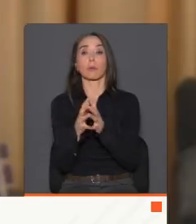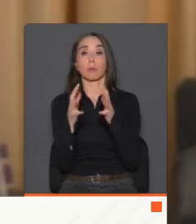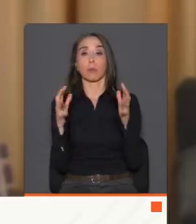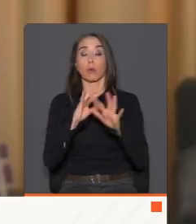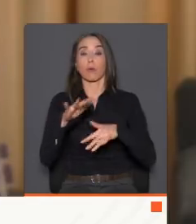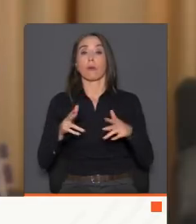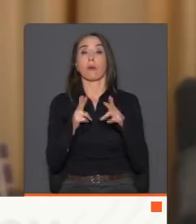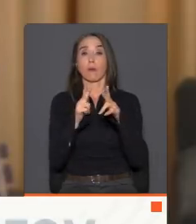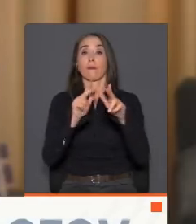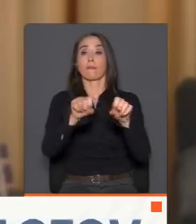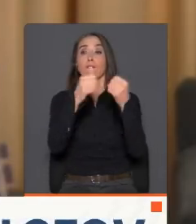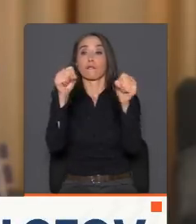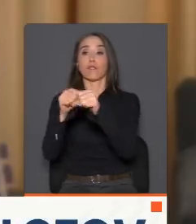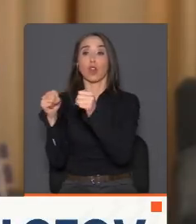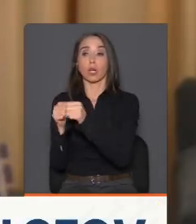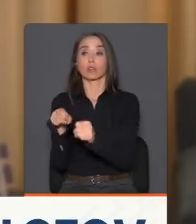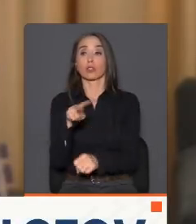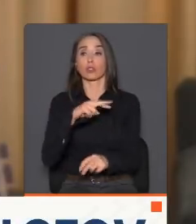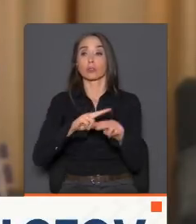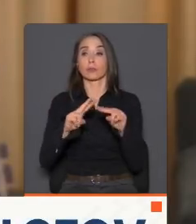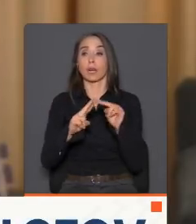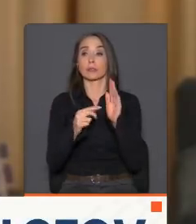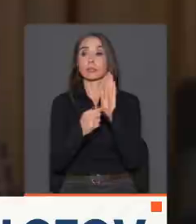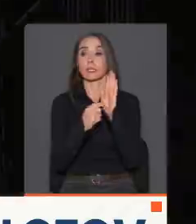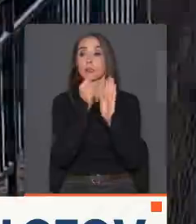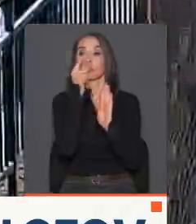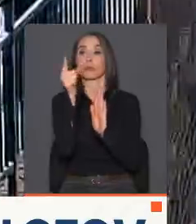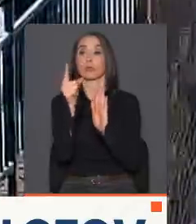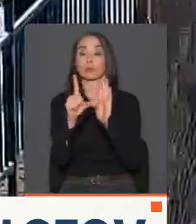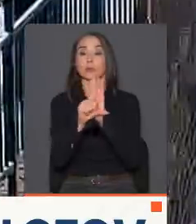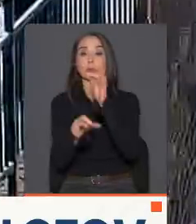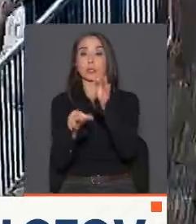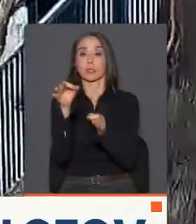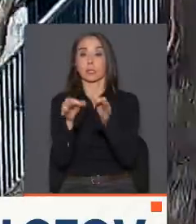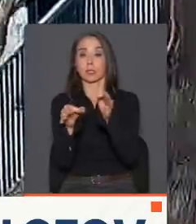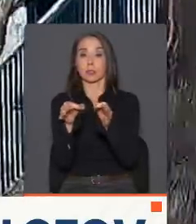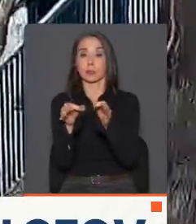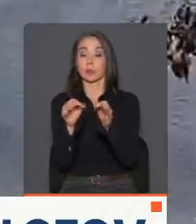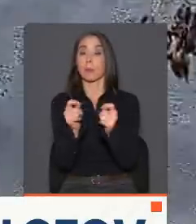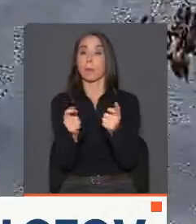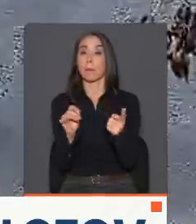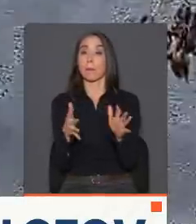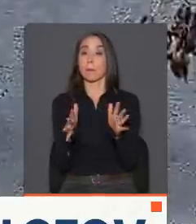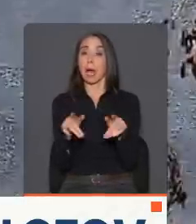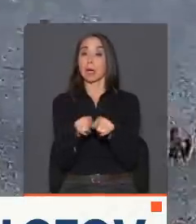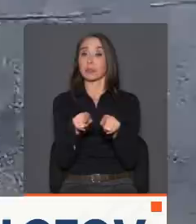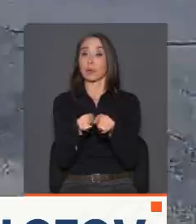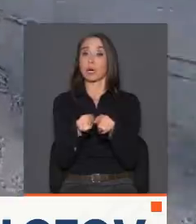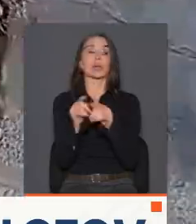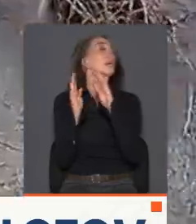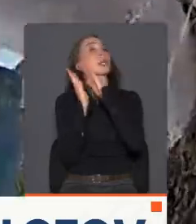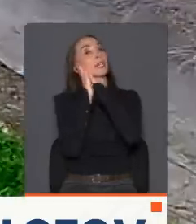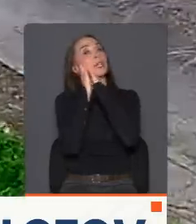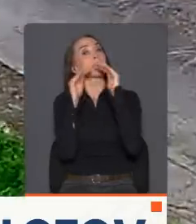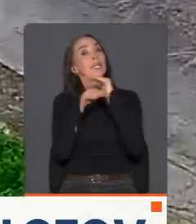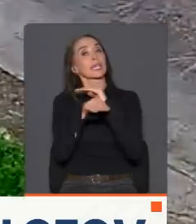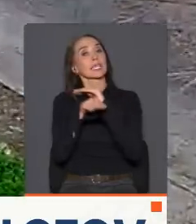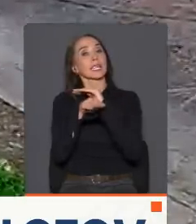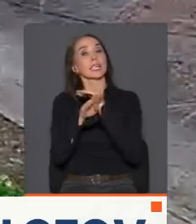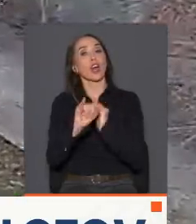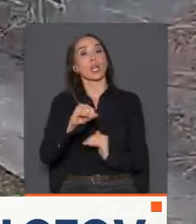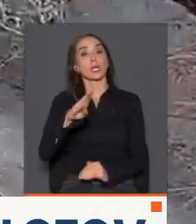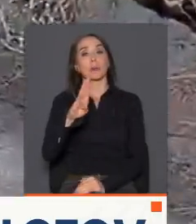violento. Es por eso que tomaremos las acciones legales correspondientes. Algo similar ocurrió en el Internado Nacional Barros Arana,